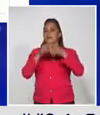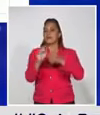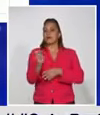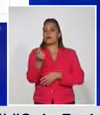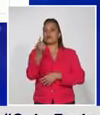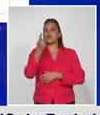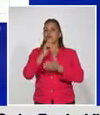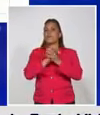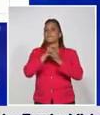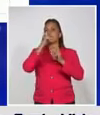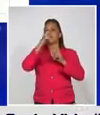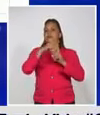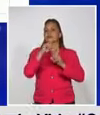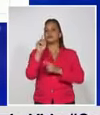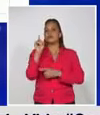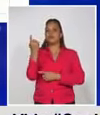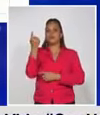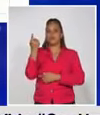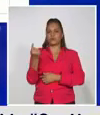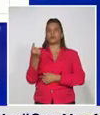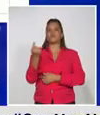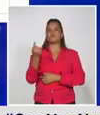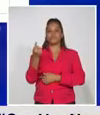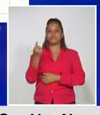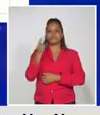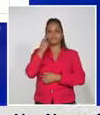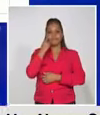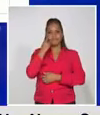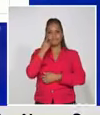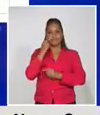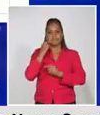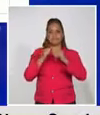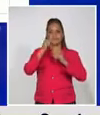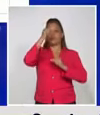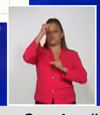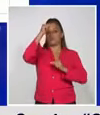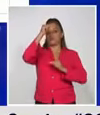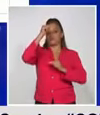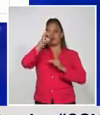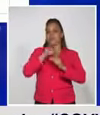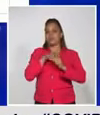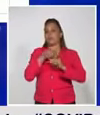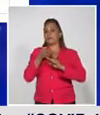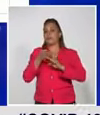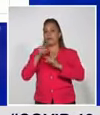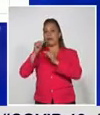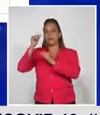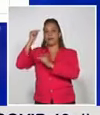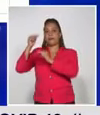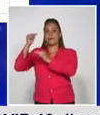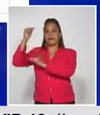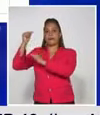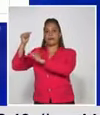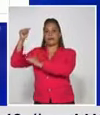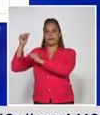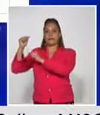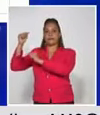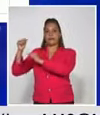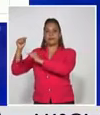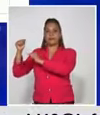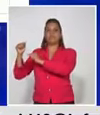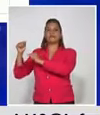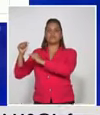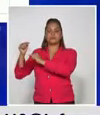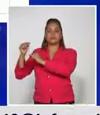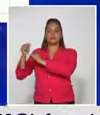con 1. Realmente se incorporó Matanzas en este grupo de municipios